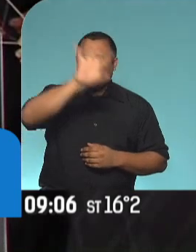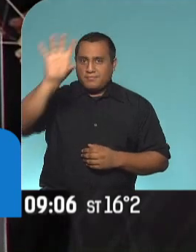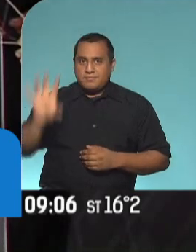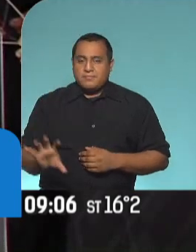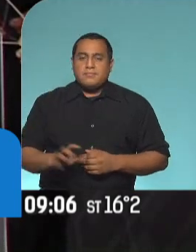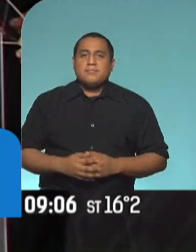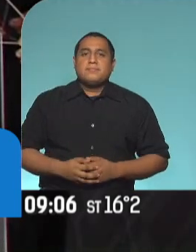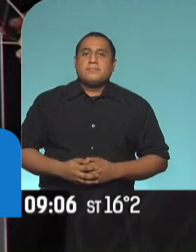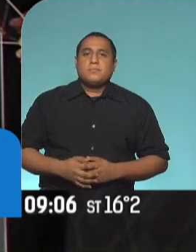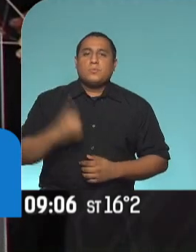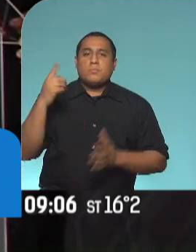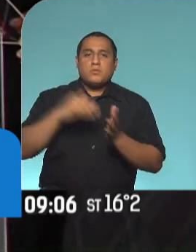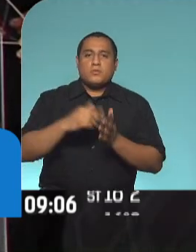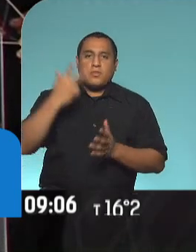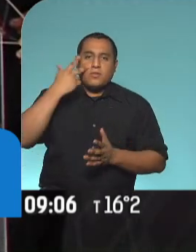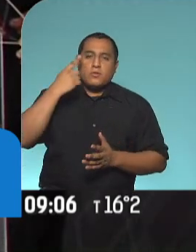país.